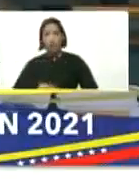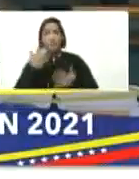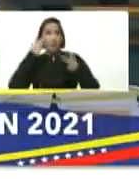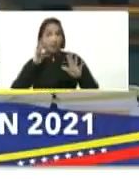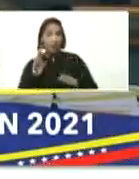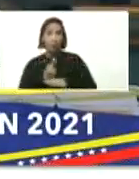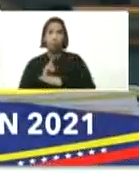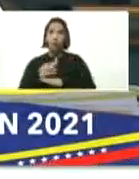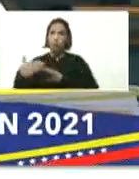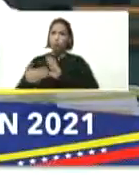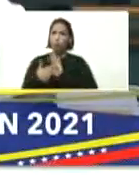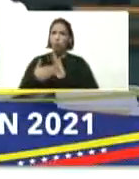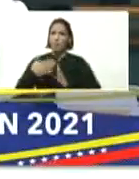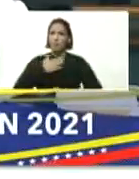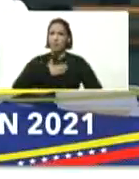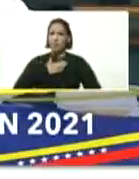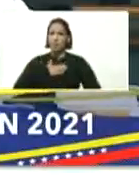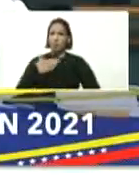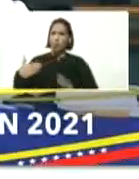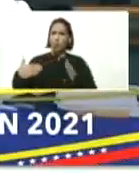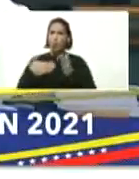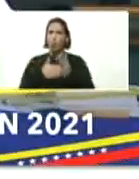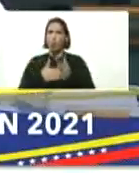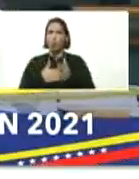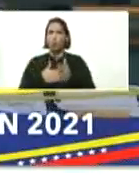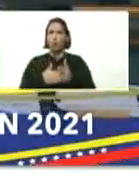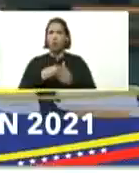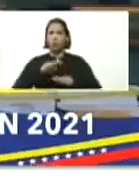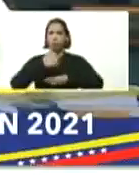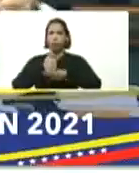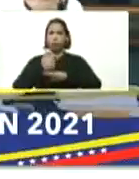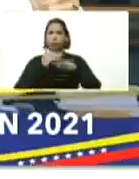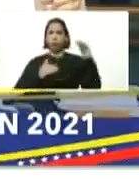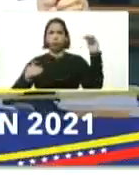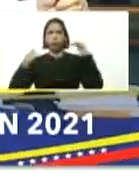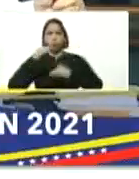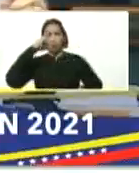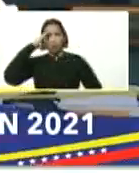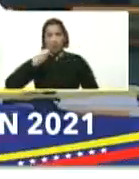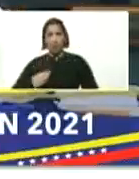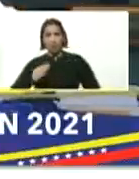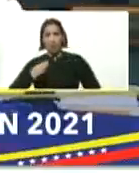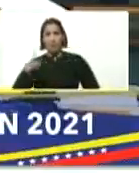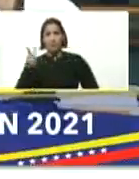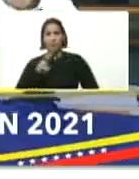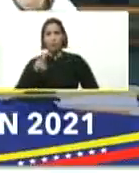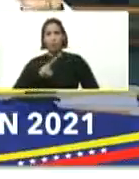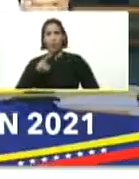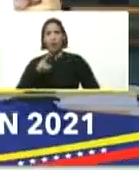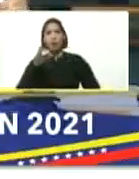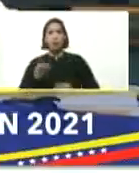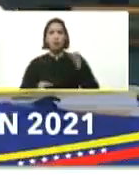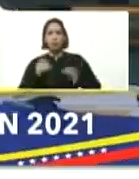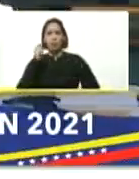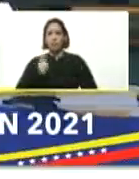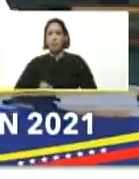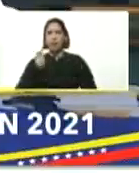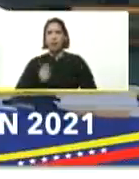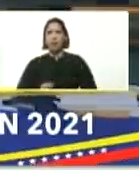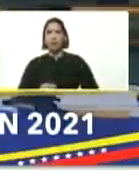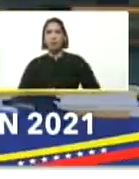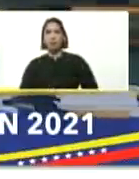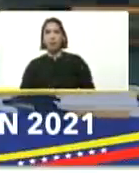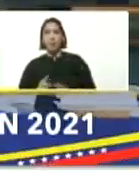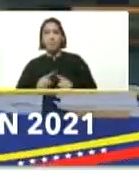utilizar contra mí y contra el alto mando político y militar de Venezuela, sus tribunales, su fiscalía,